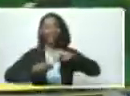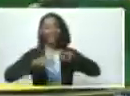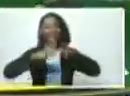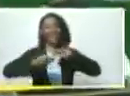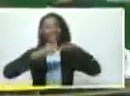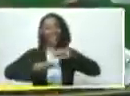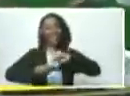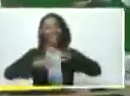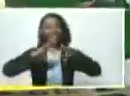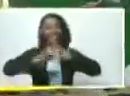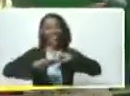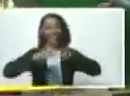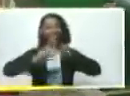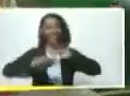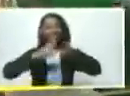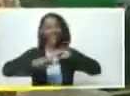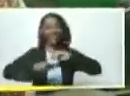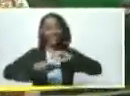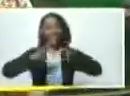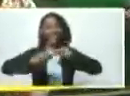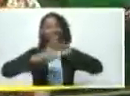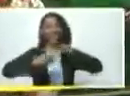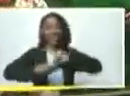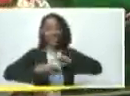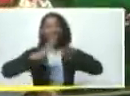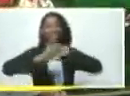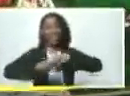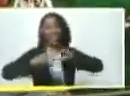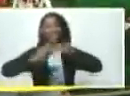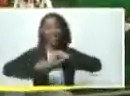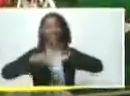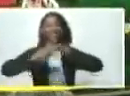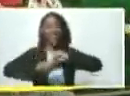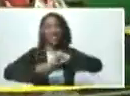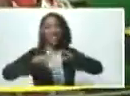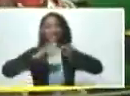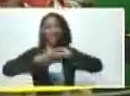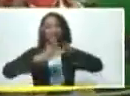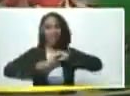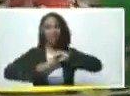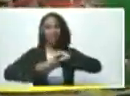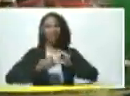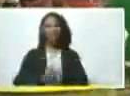clap, clap, clap, clap, clap, clap, clap, clap.